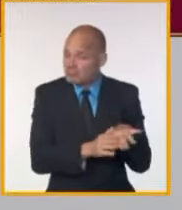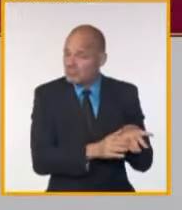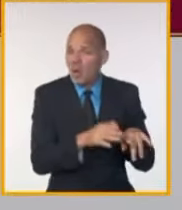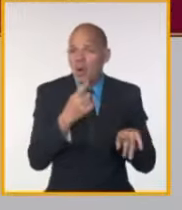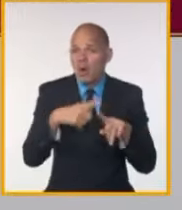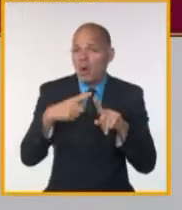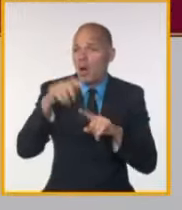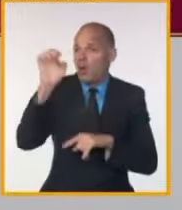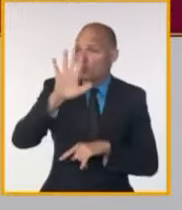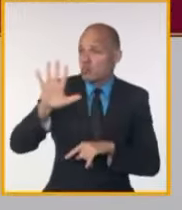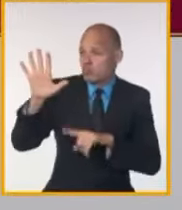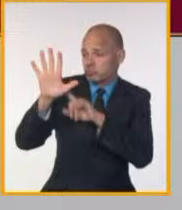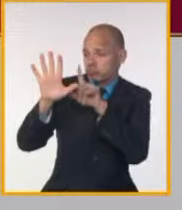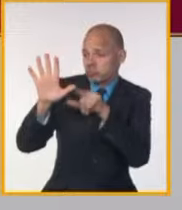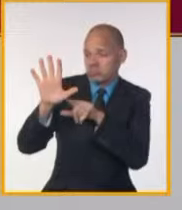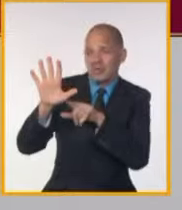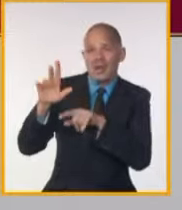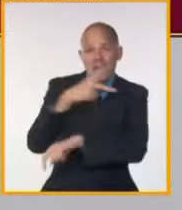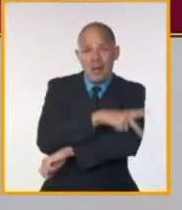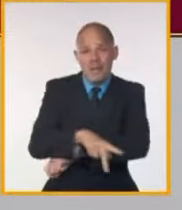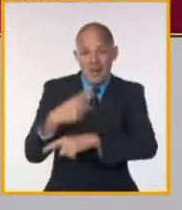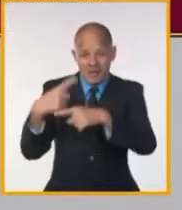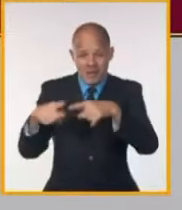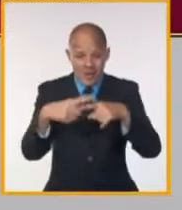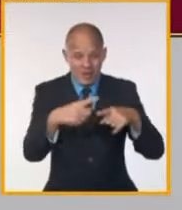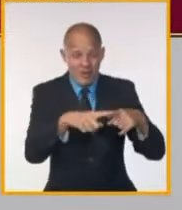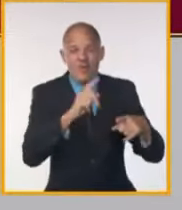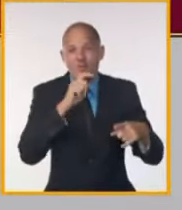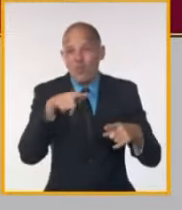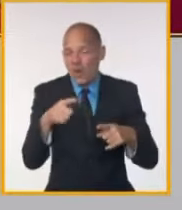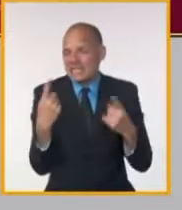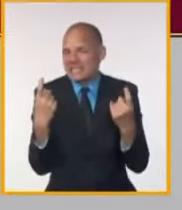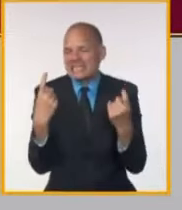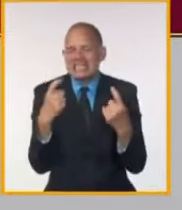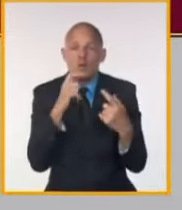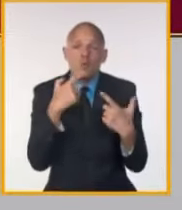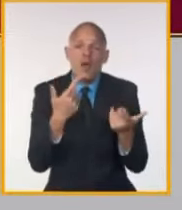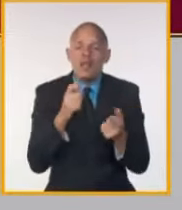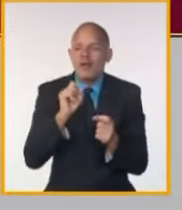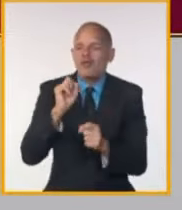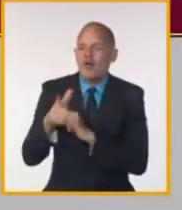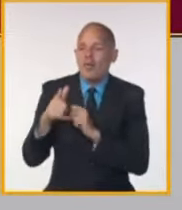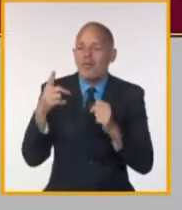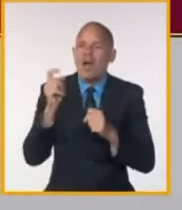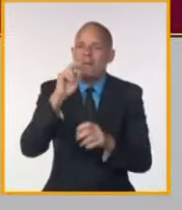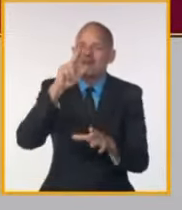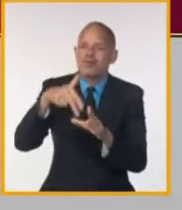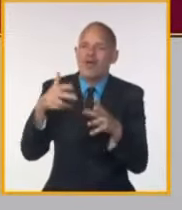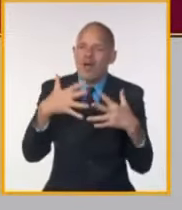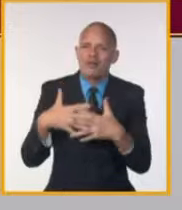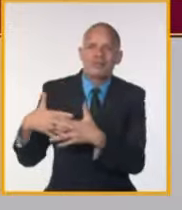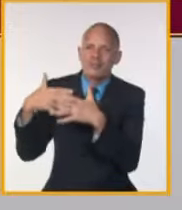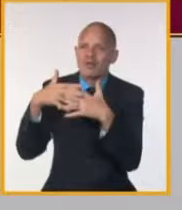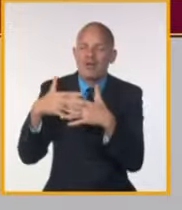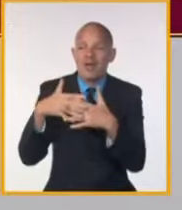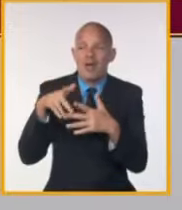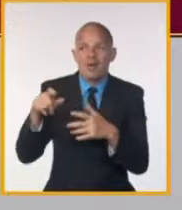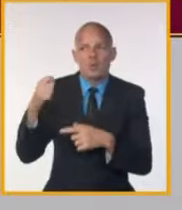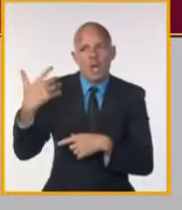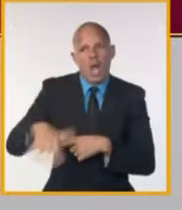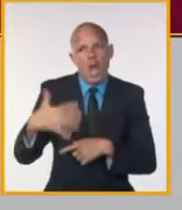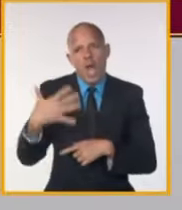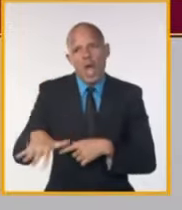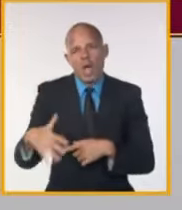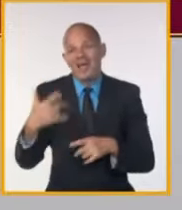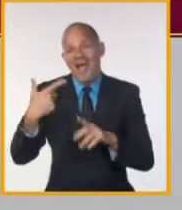medida de las importaciones de petróleo y gas natural estadounidense que es mucho más caro que el que antes adquirían de Rusia